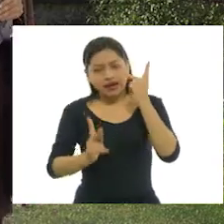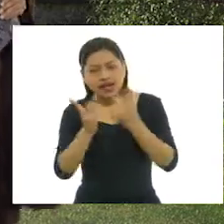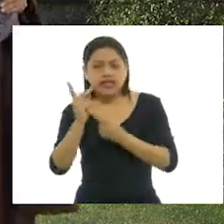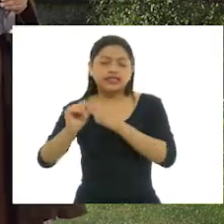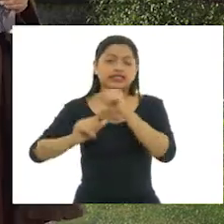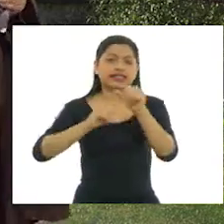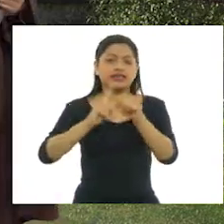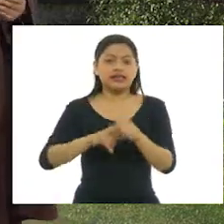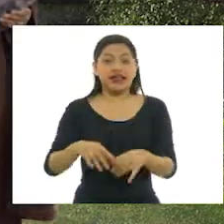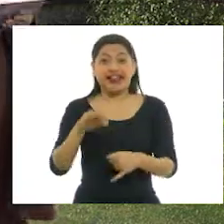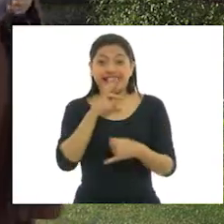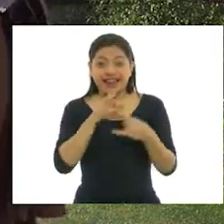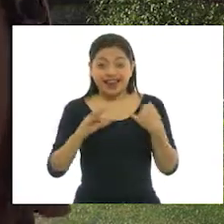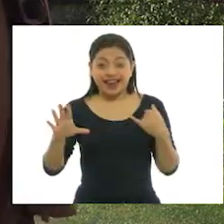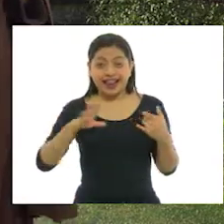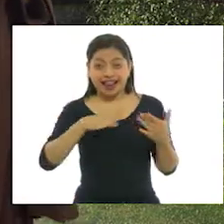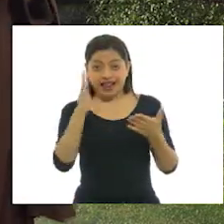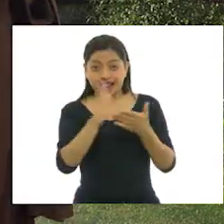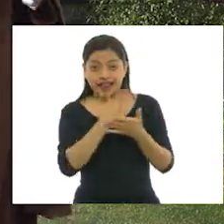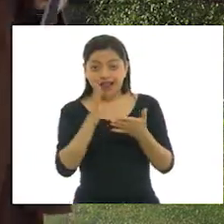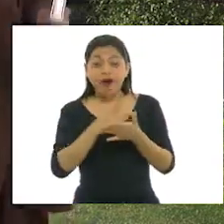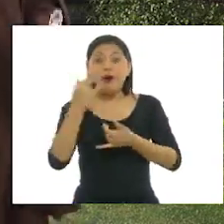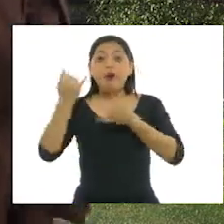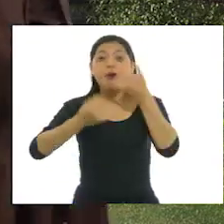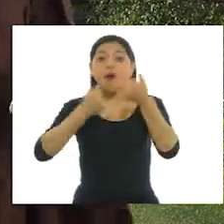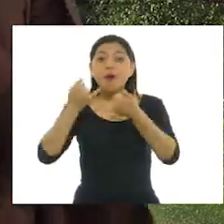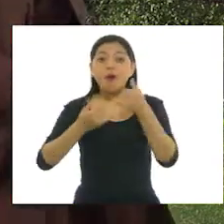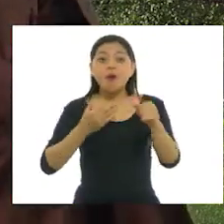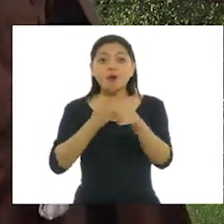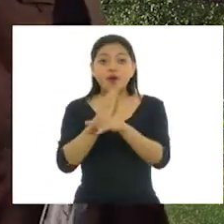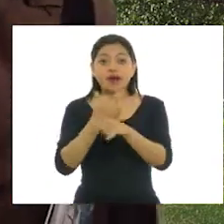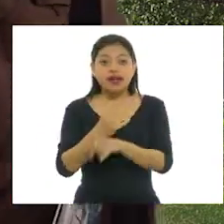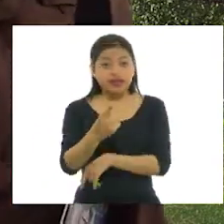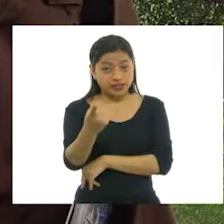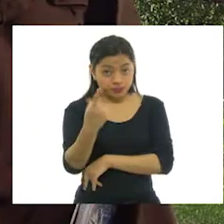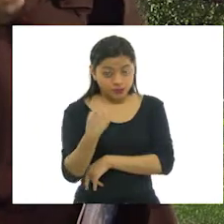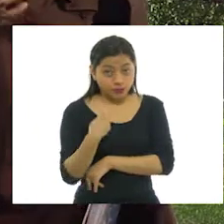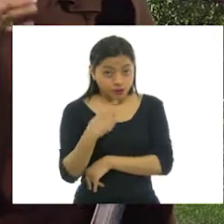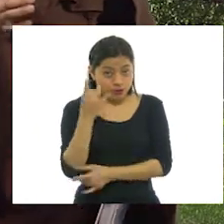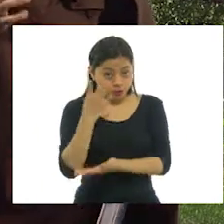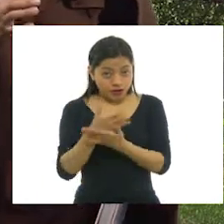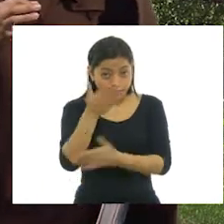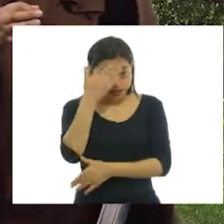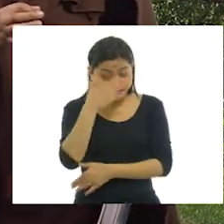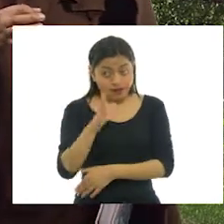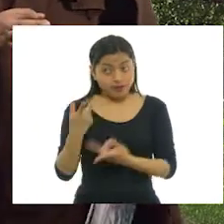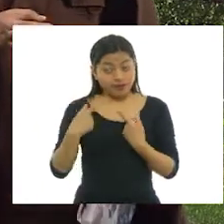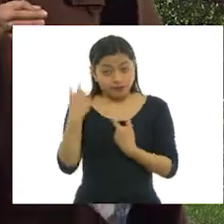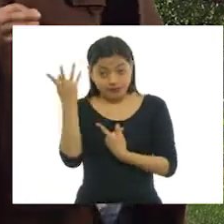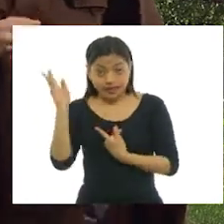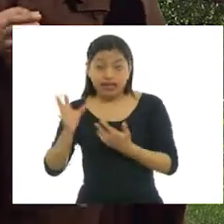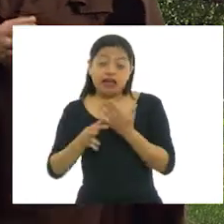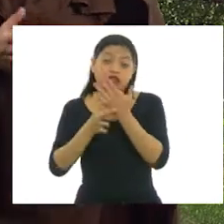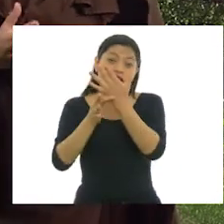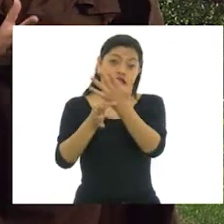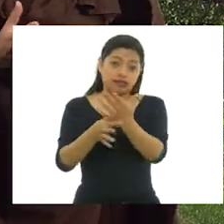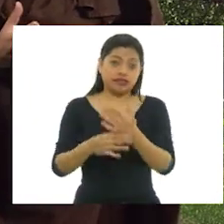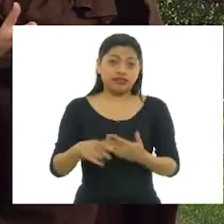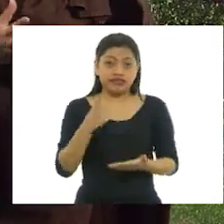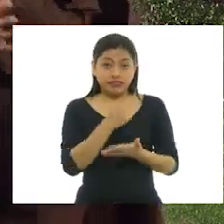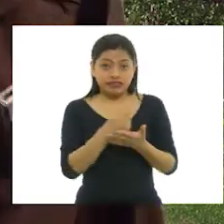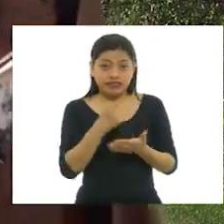final, tienen una sección de juegos y chistes. Acá entre nos, dicen las malas lenguas que los escribieron